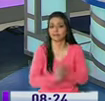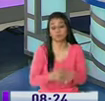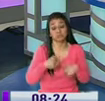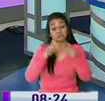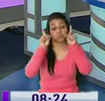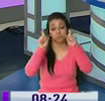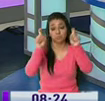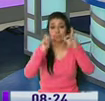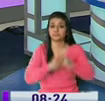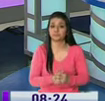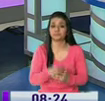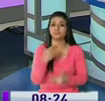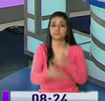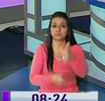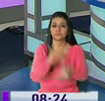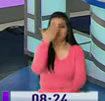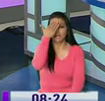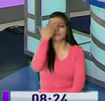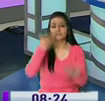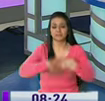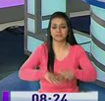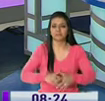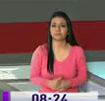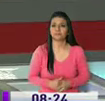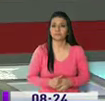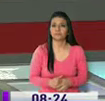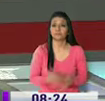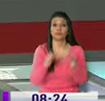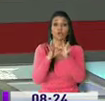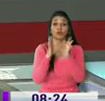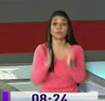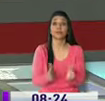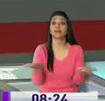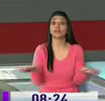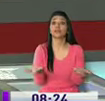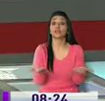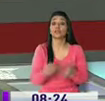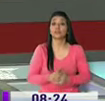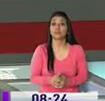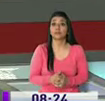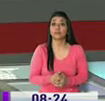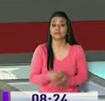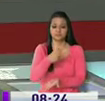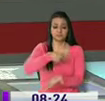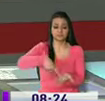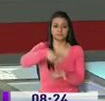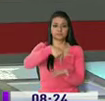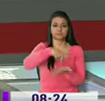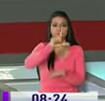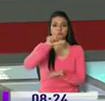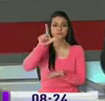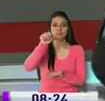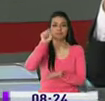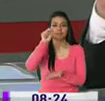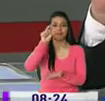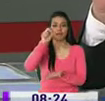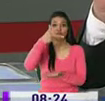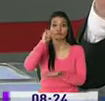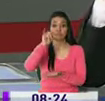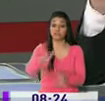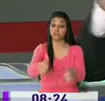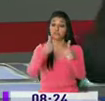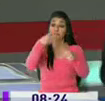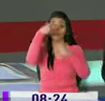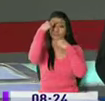mi querida, ya sabremos. Andrea Orbe, ¿dónde estás, querida? En la parroquia Llano Chico, me dicen. Nos entrega buenas